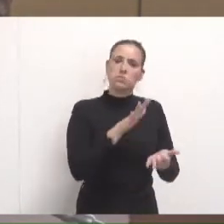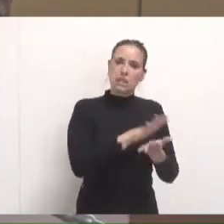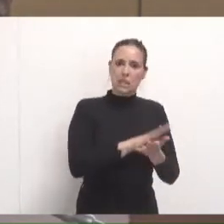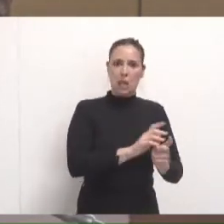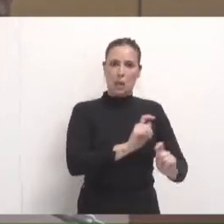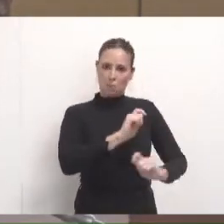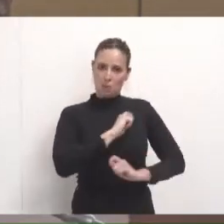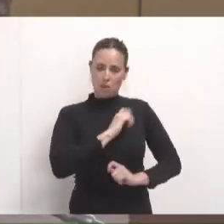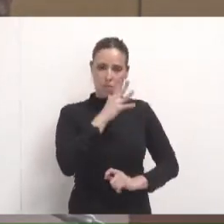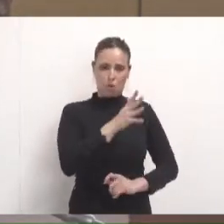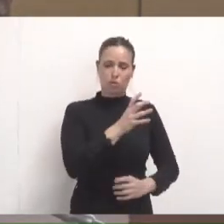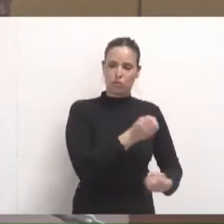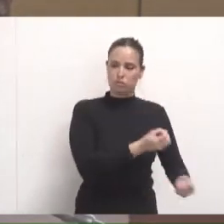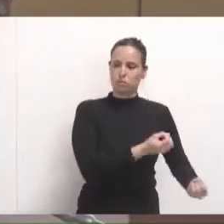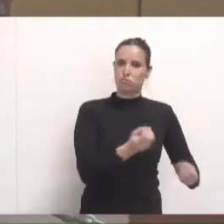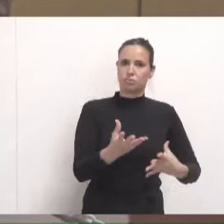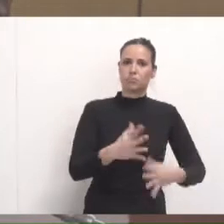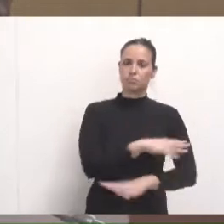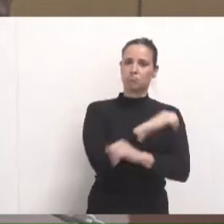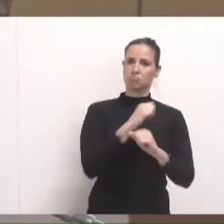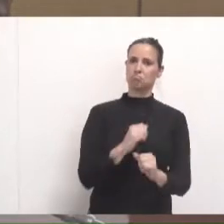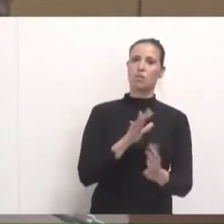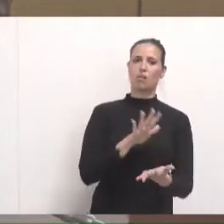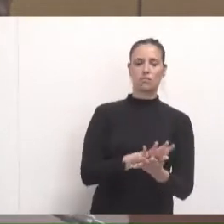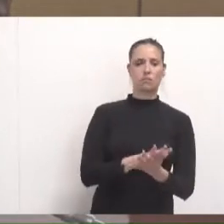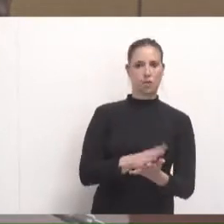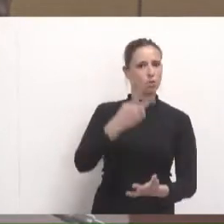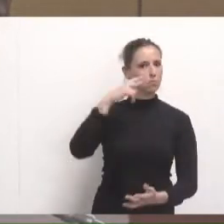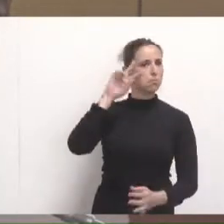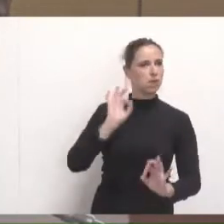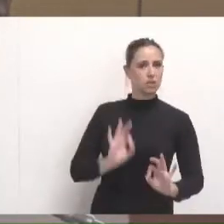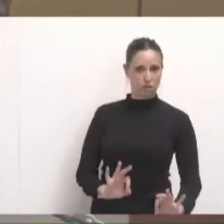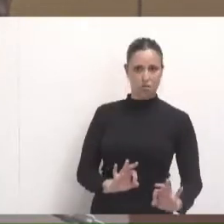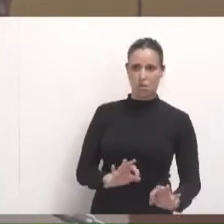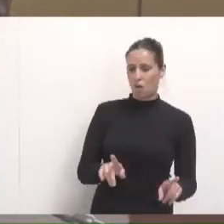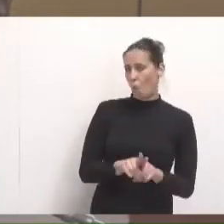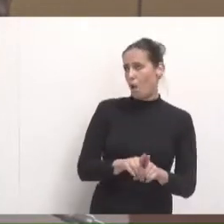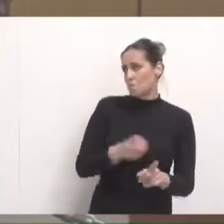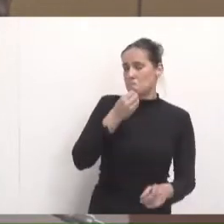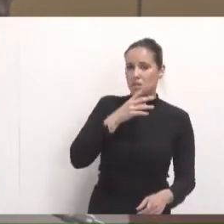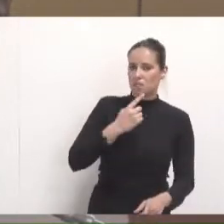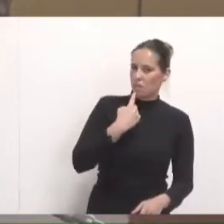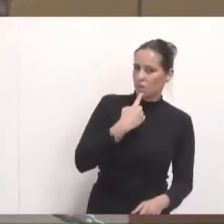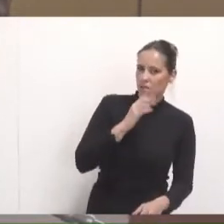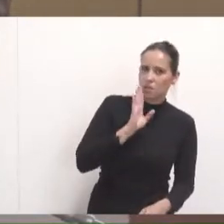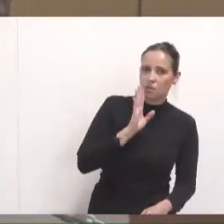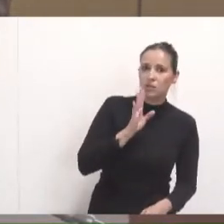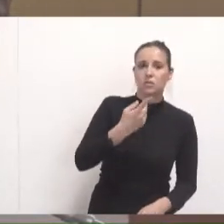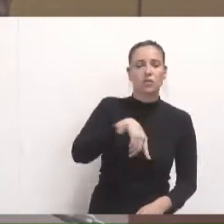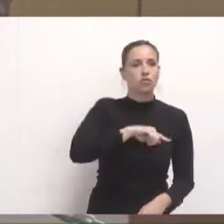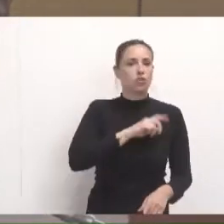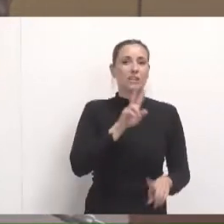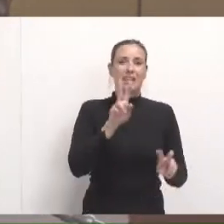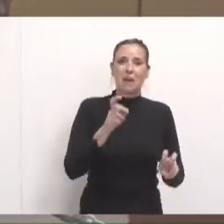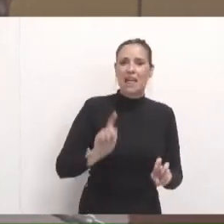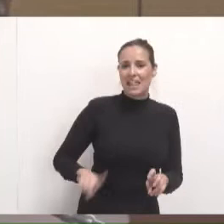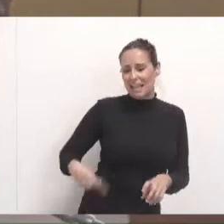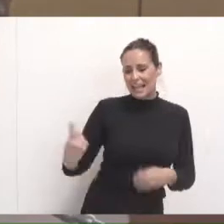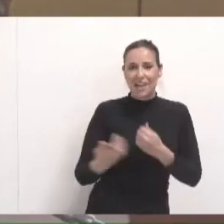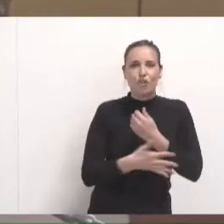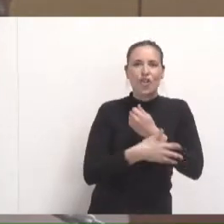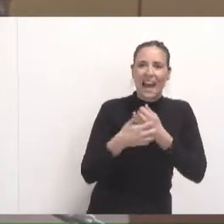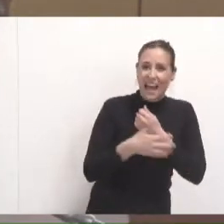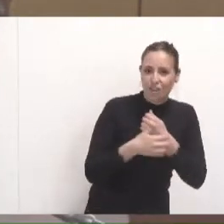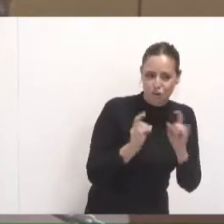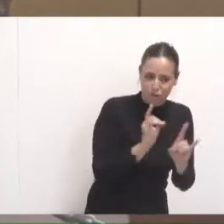Oiga, como bien se ha dicho, ¿no? Después tenemos lo que podemos tener, no solo del rabo de gato, sino también en